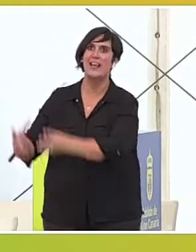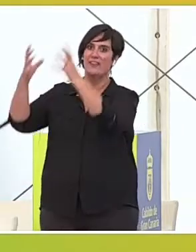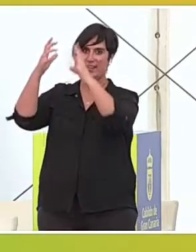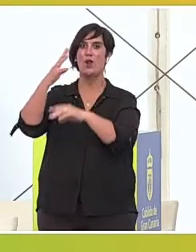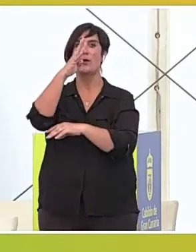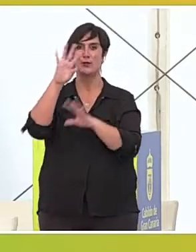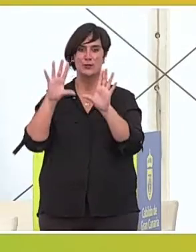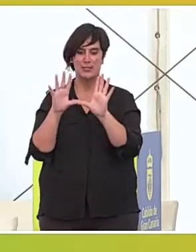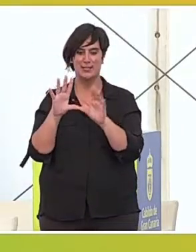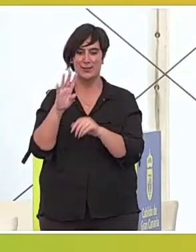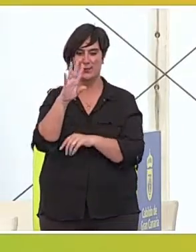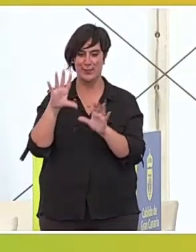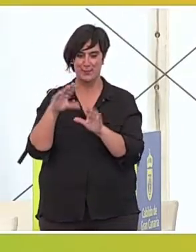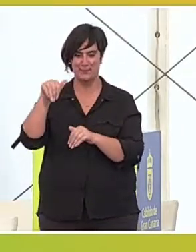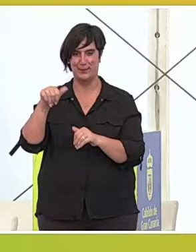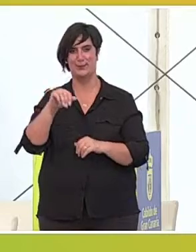concentrado,